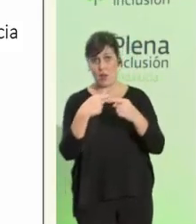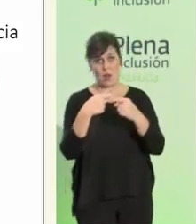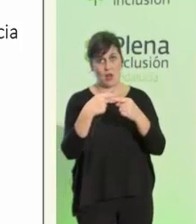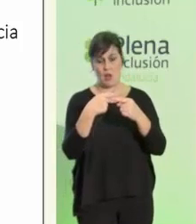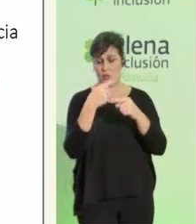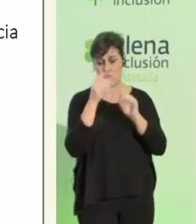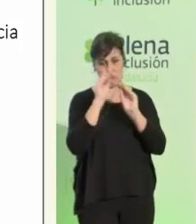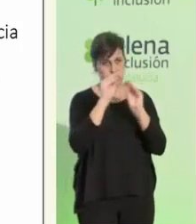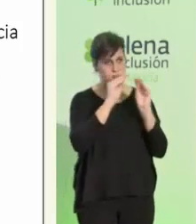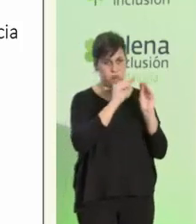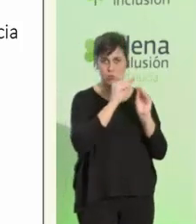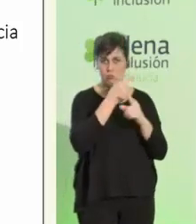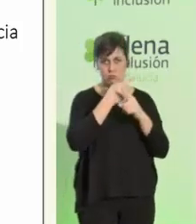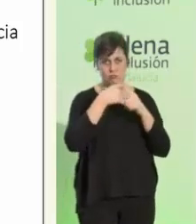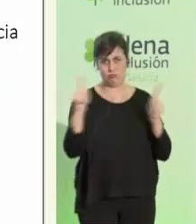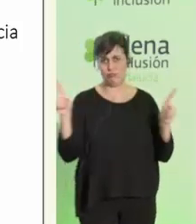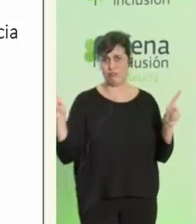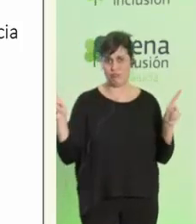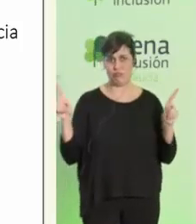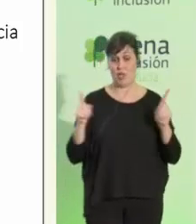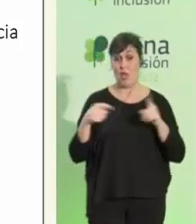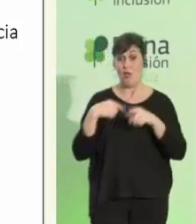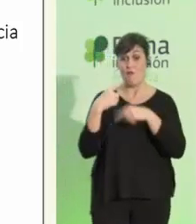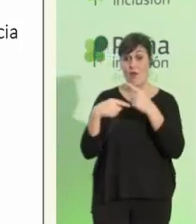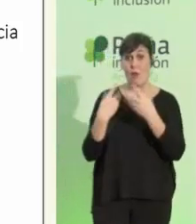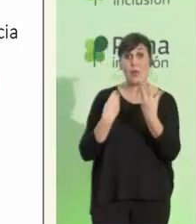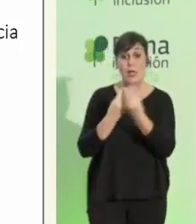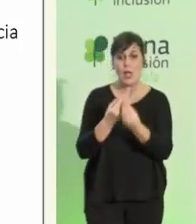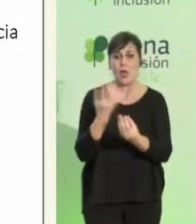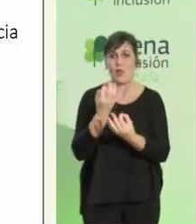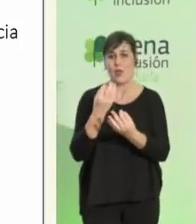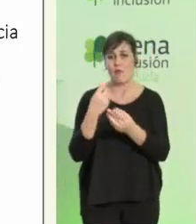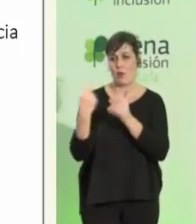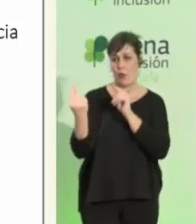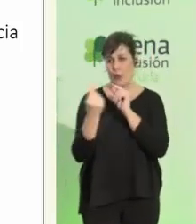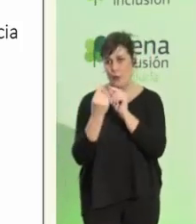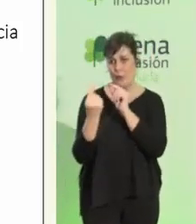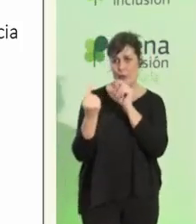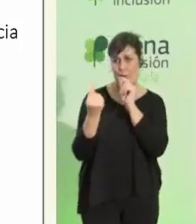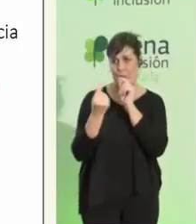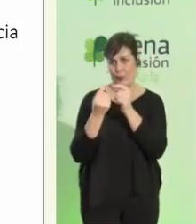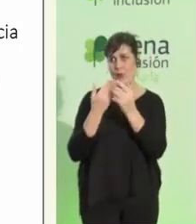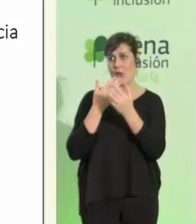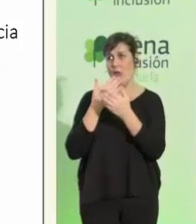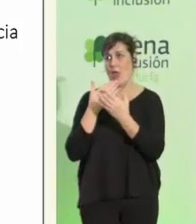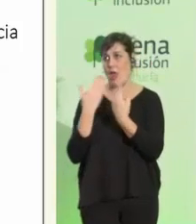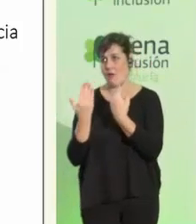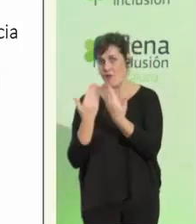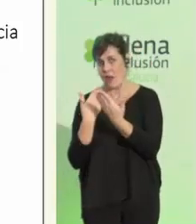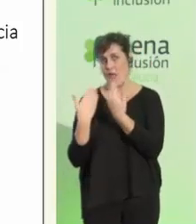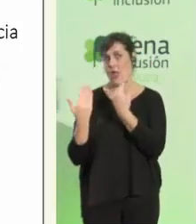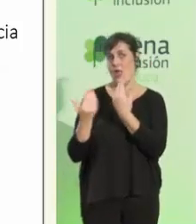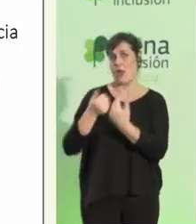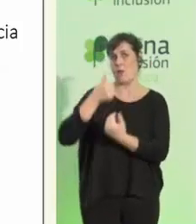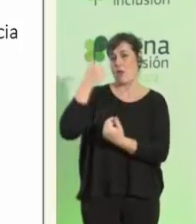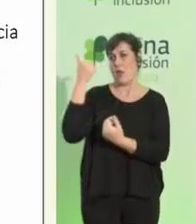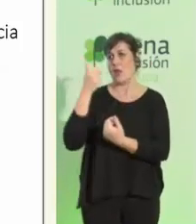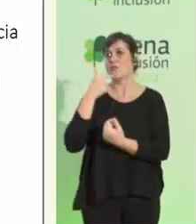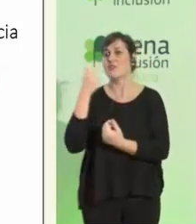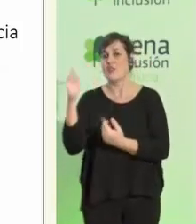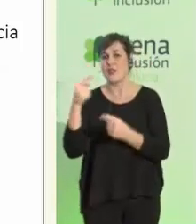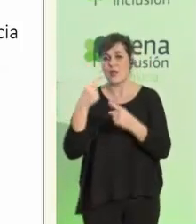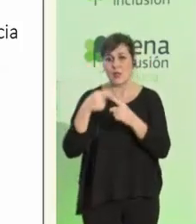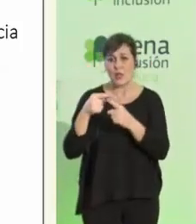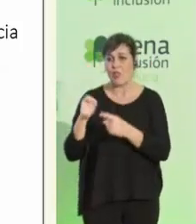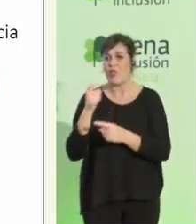La familia hay que conversar más, hay que decirles lo que está sucediendo, cuáles son las dificultades que